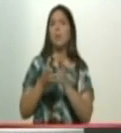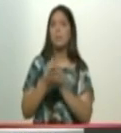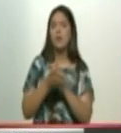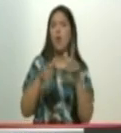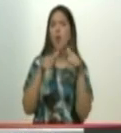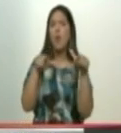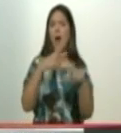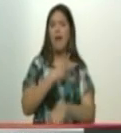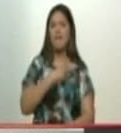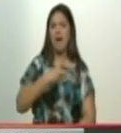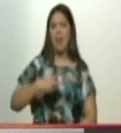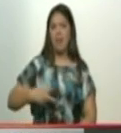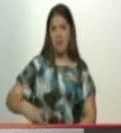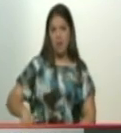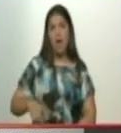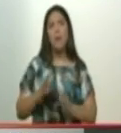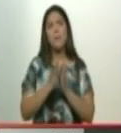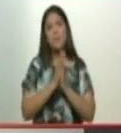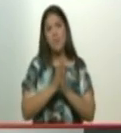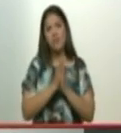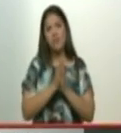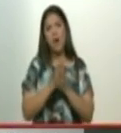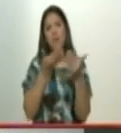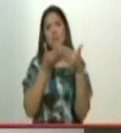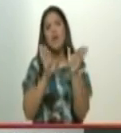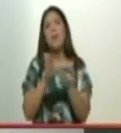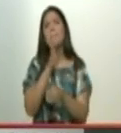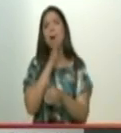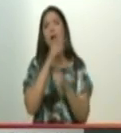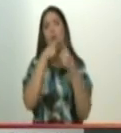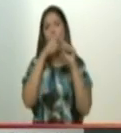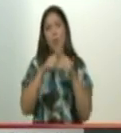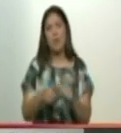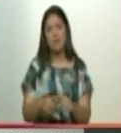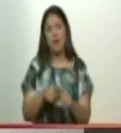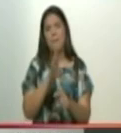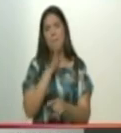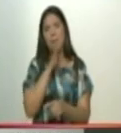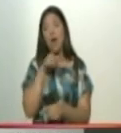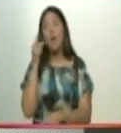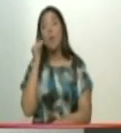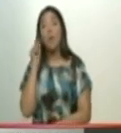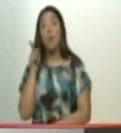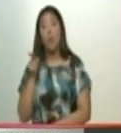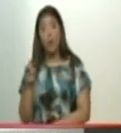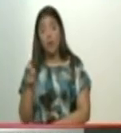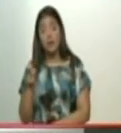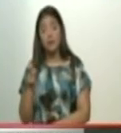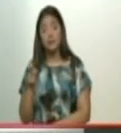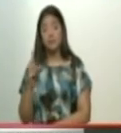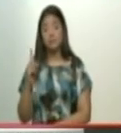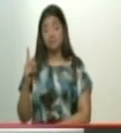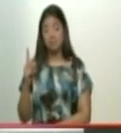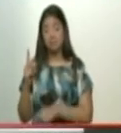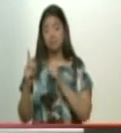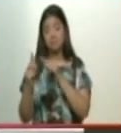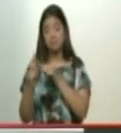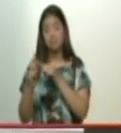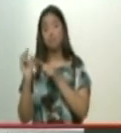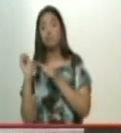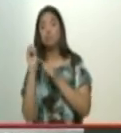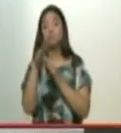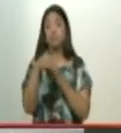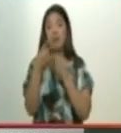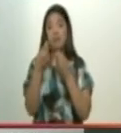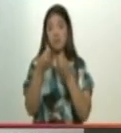Valera que le facilite una cuenta bancaria para que la señora Hergueta González le deposite el